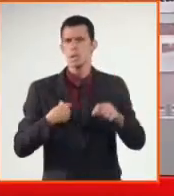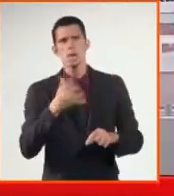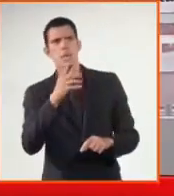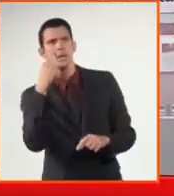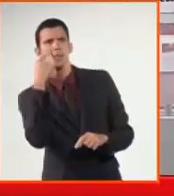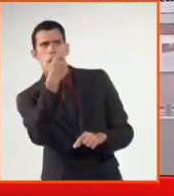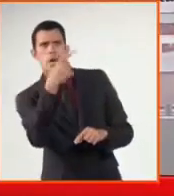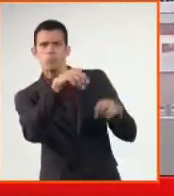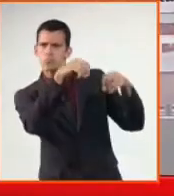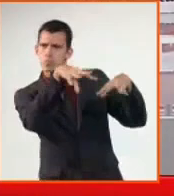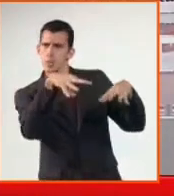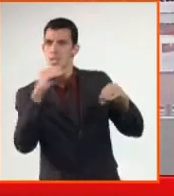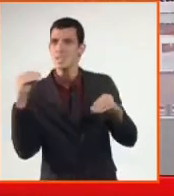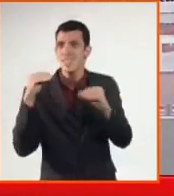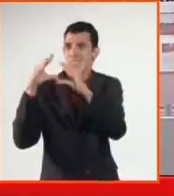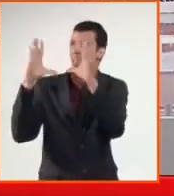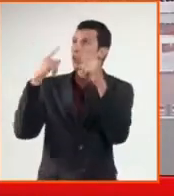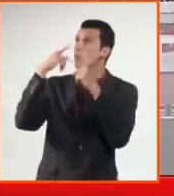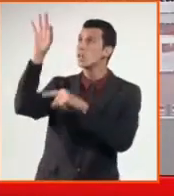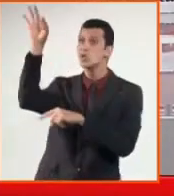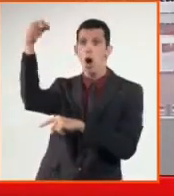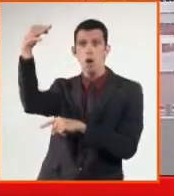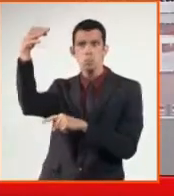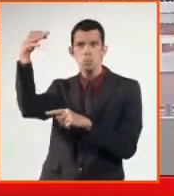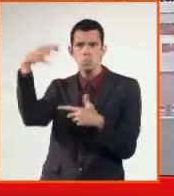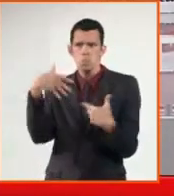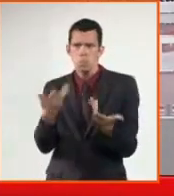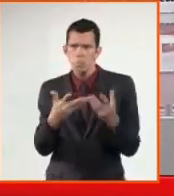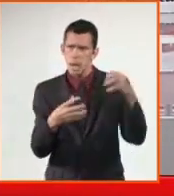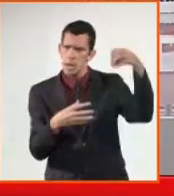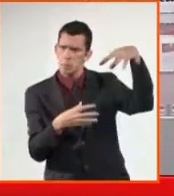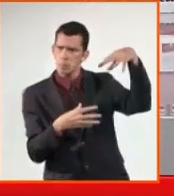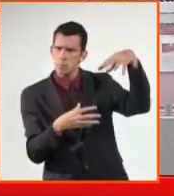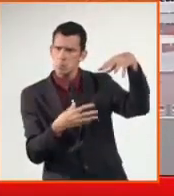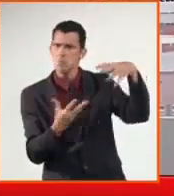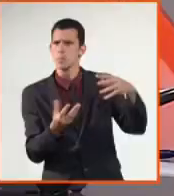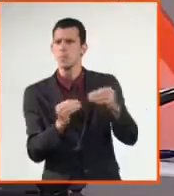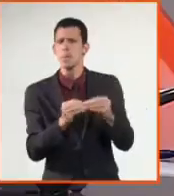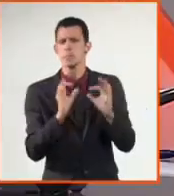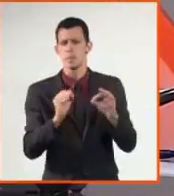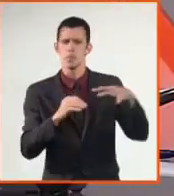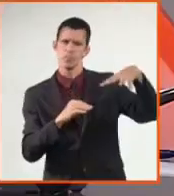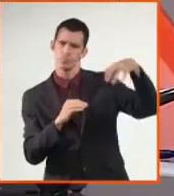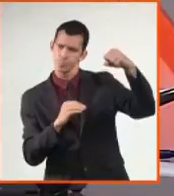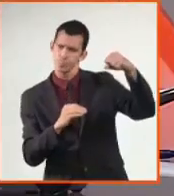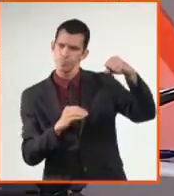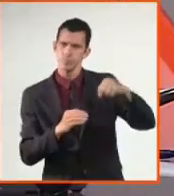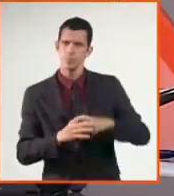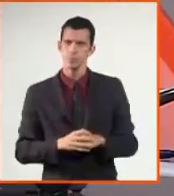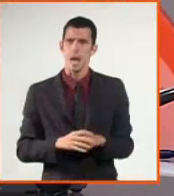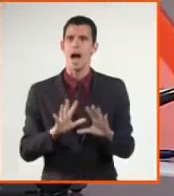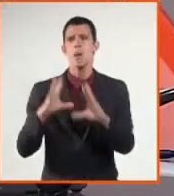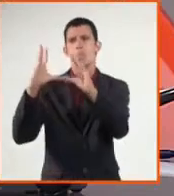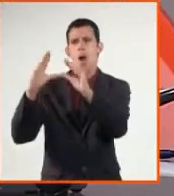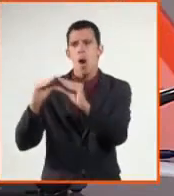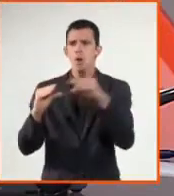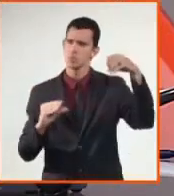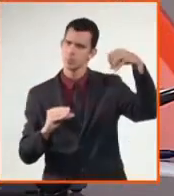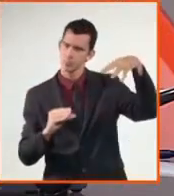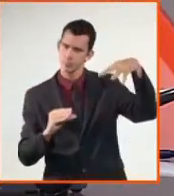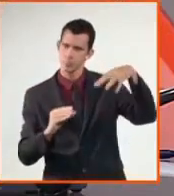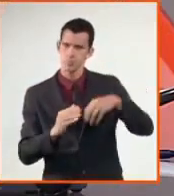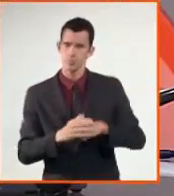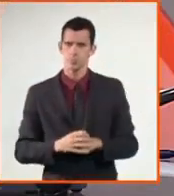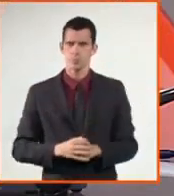carga de las redes sociales realmente ha sido un extraordinario ejercicio de comunicación lo que ha hecho la unión eléctrica y ministerio de